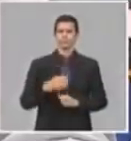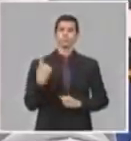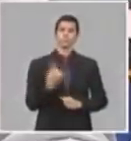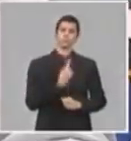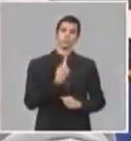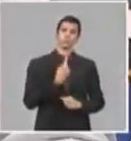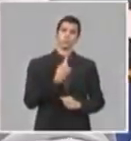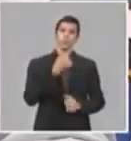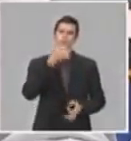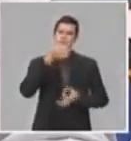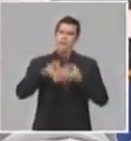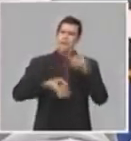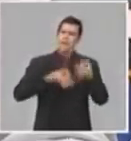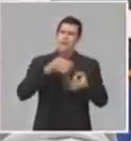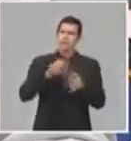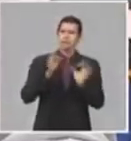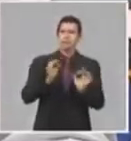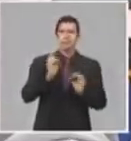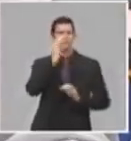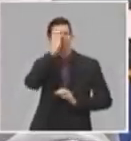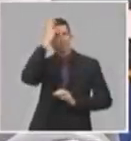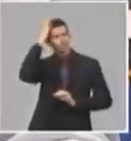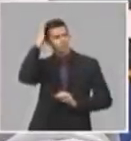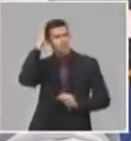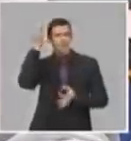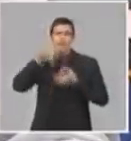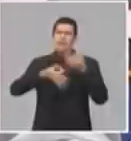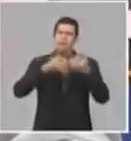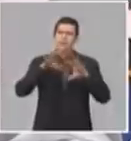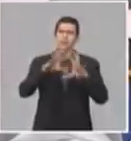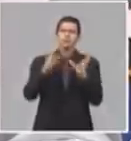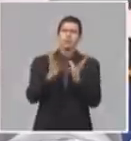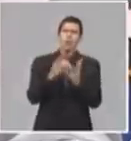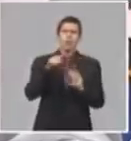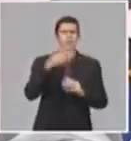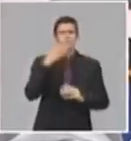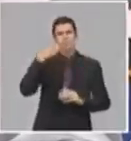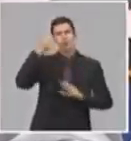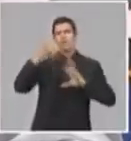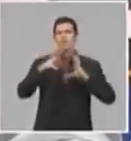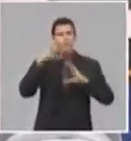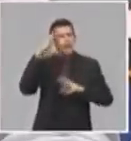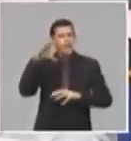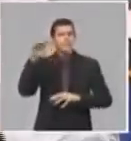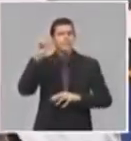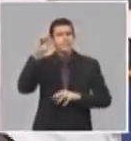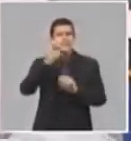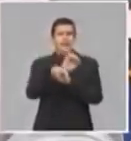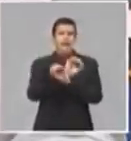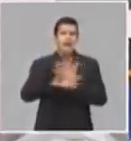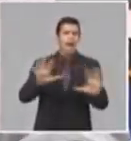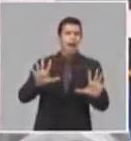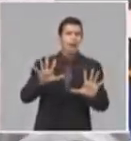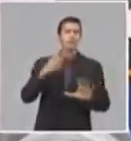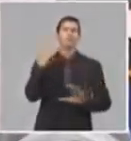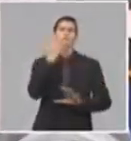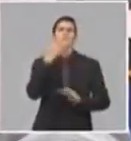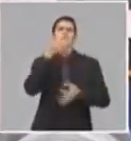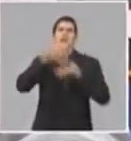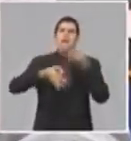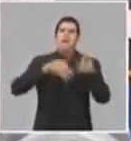República constituye la mejor introducción que se puede hacer en esta mesa redonda, donde queda clara la